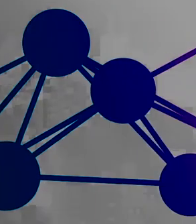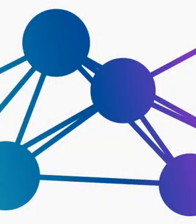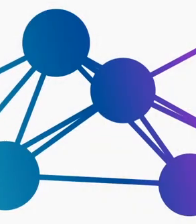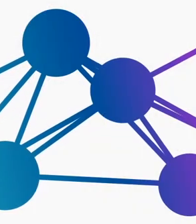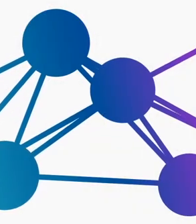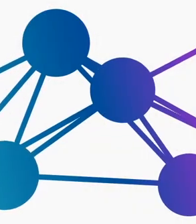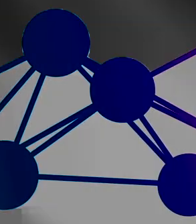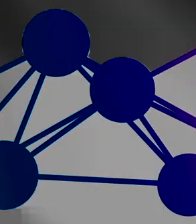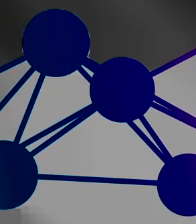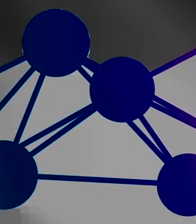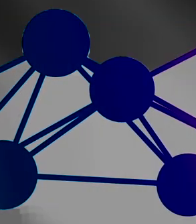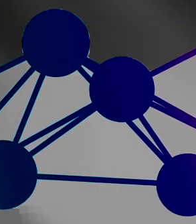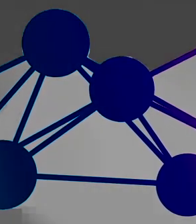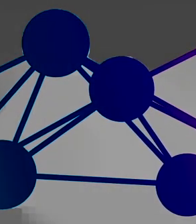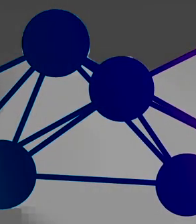¡Gracias!